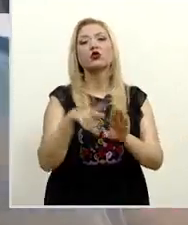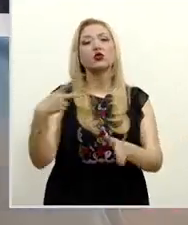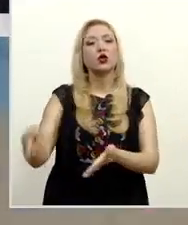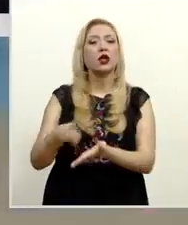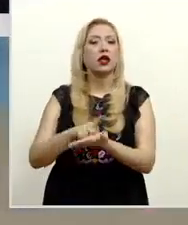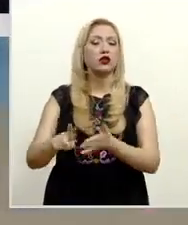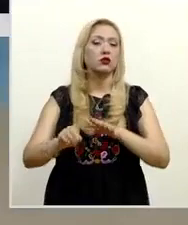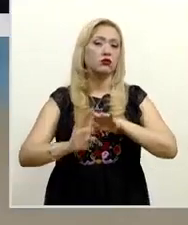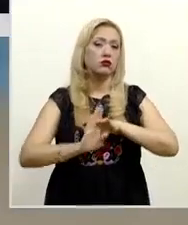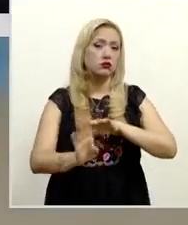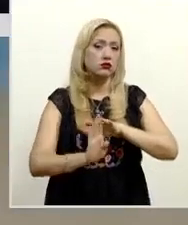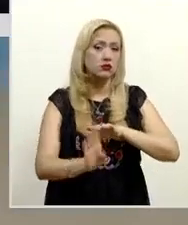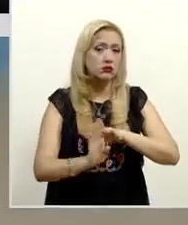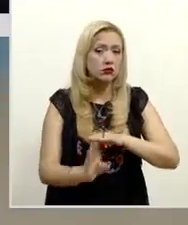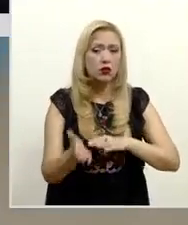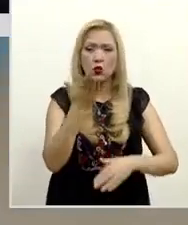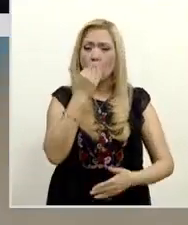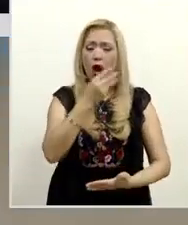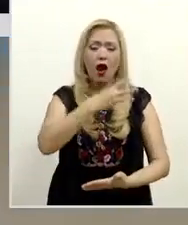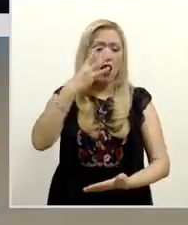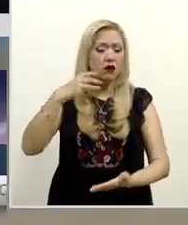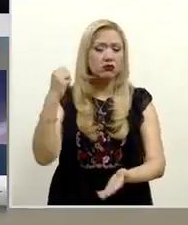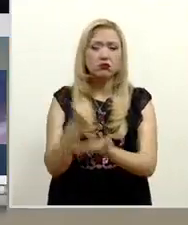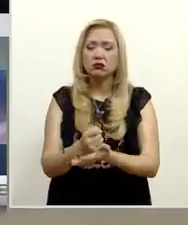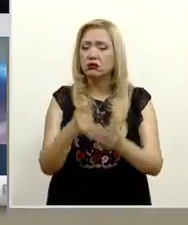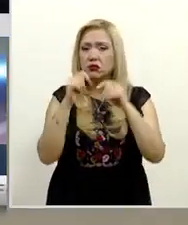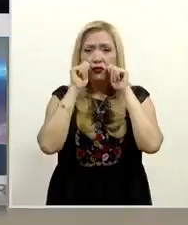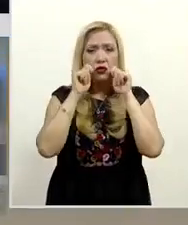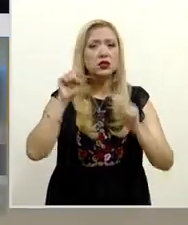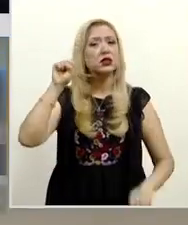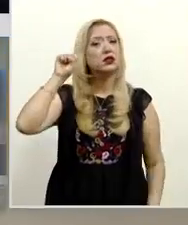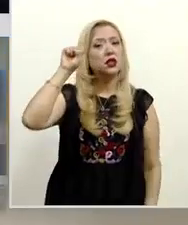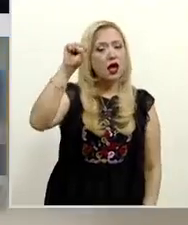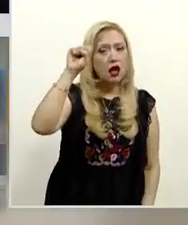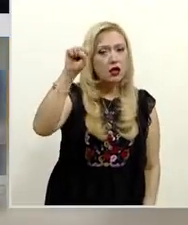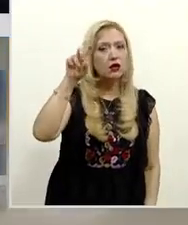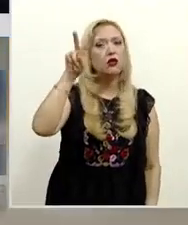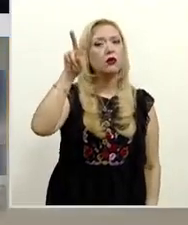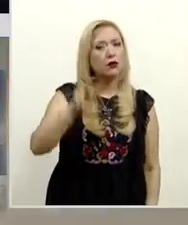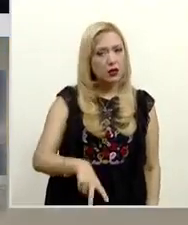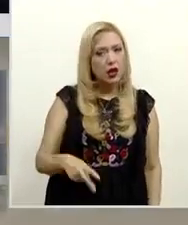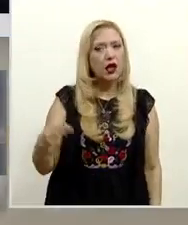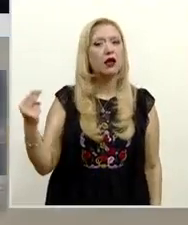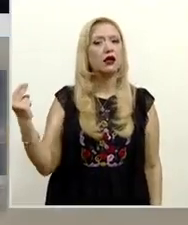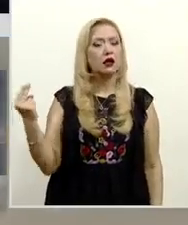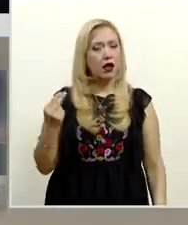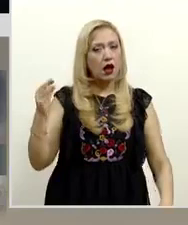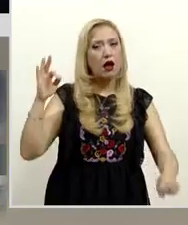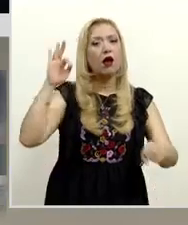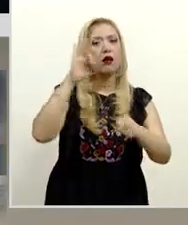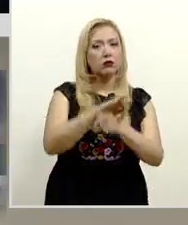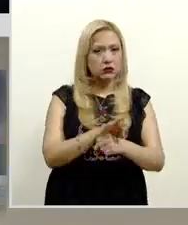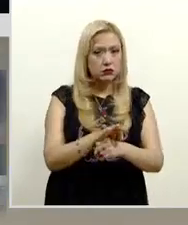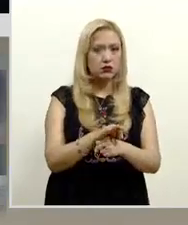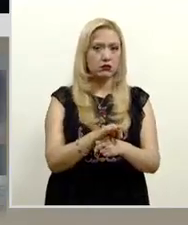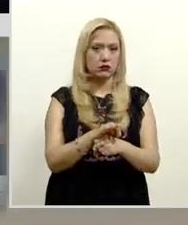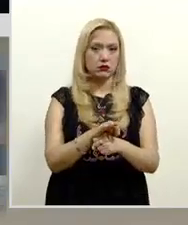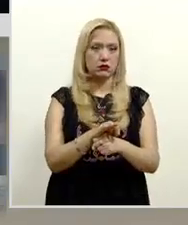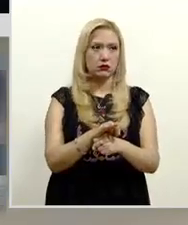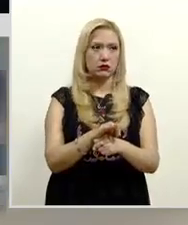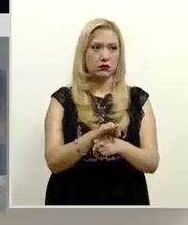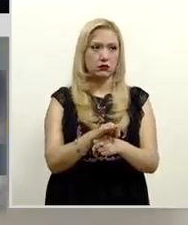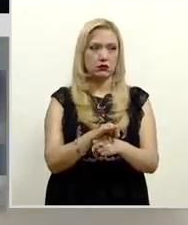los sindicatos tienen un rol muy importante que jugaron como y